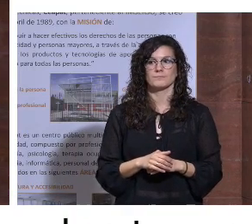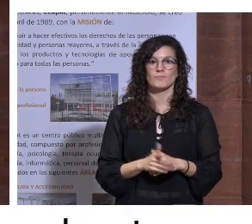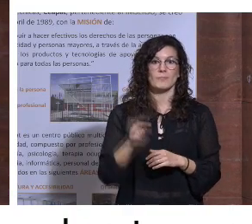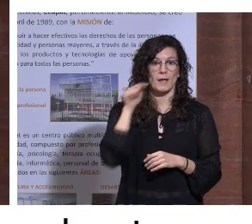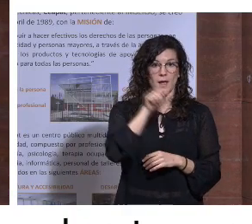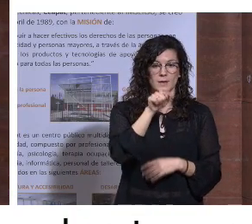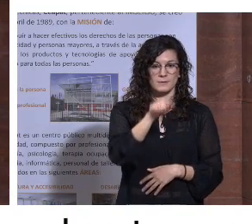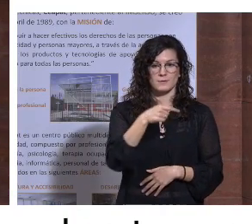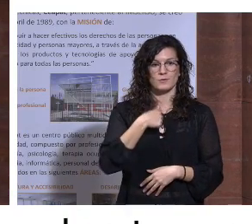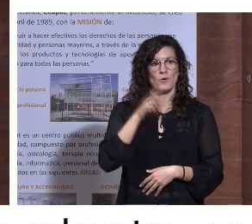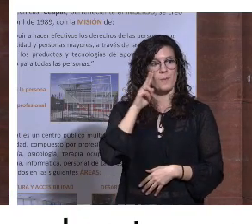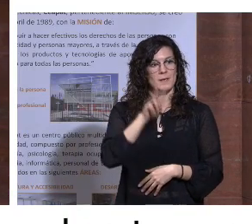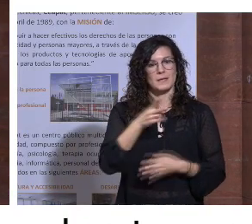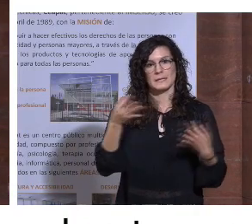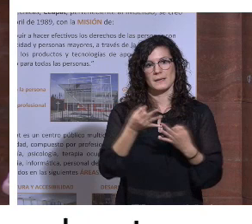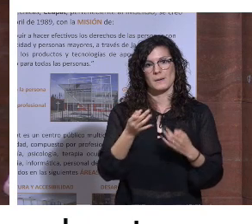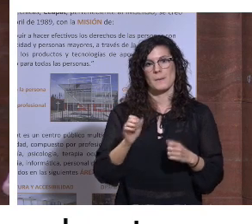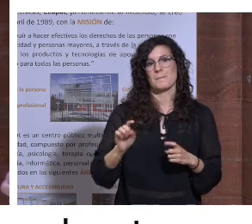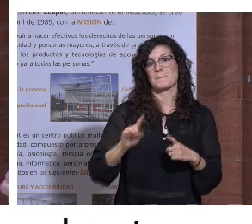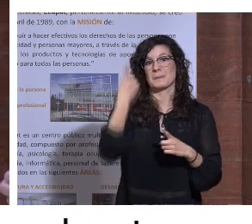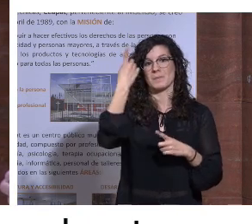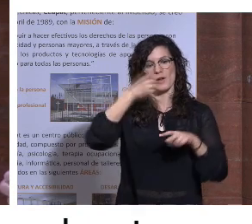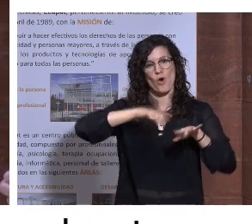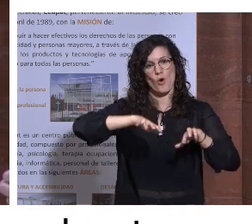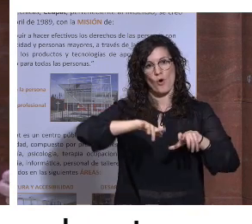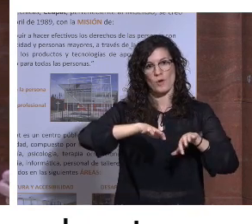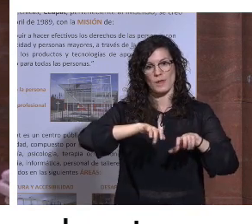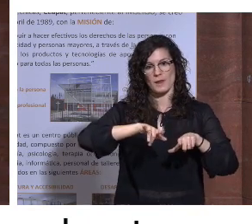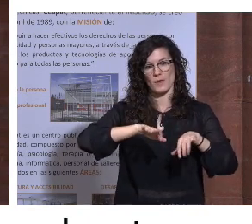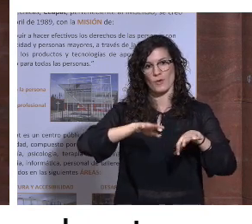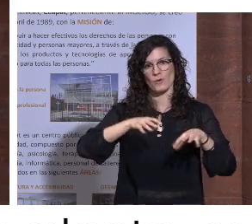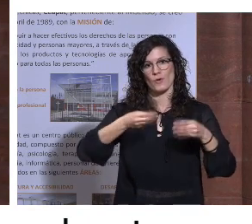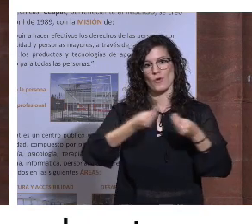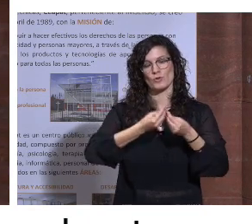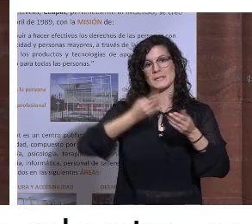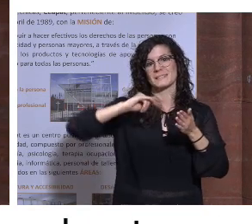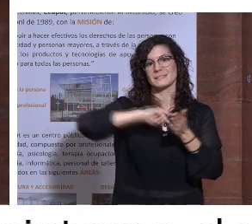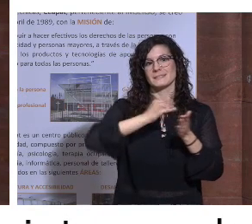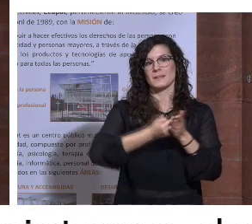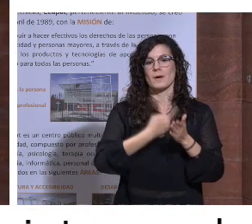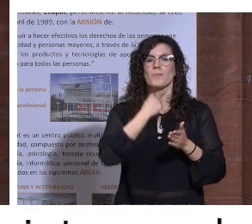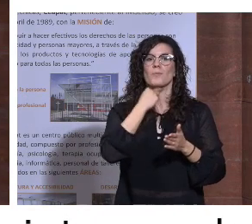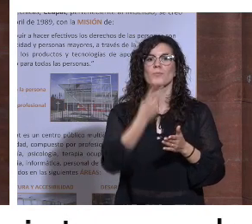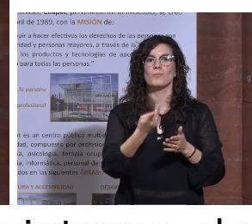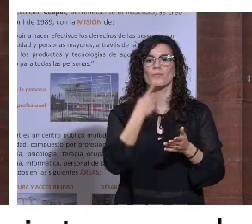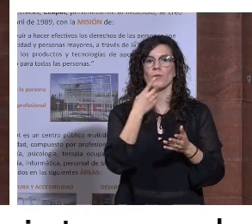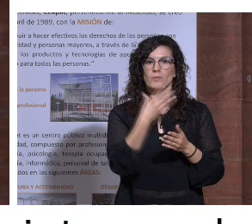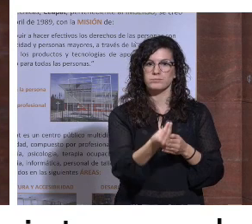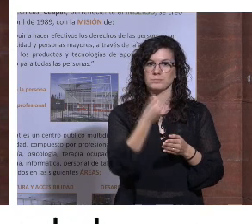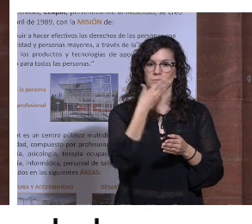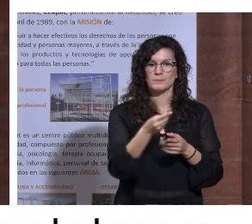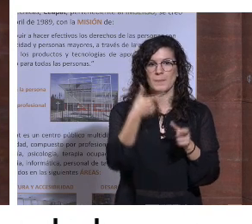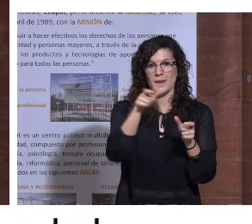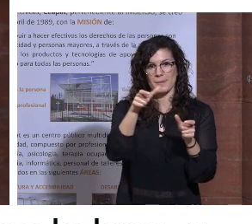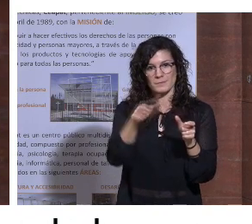vi el primer ordenador con sistema de reconocimiento de voz, que iba palabra a palabra, y